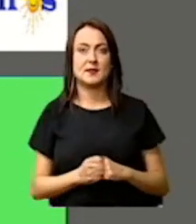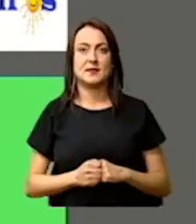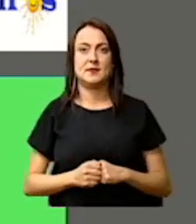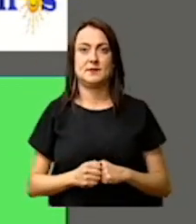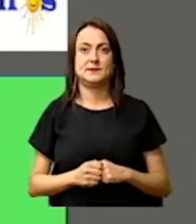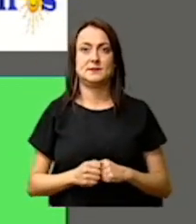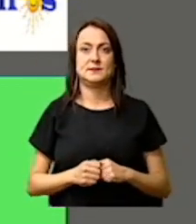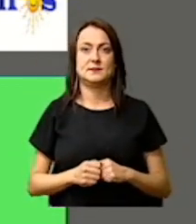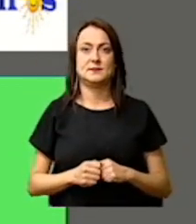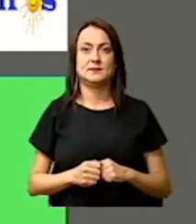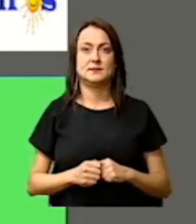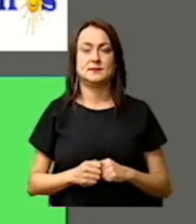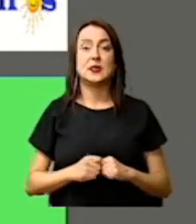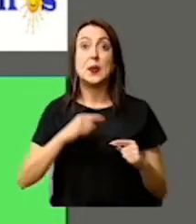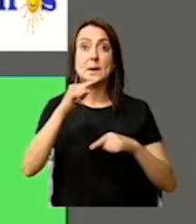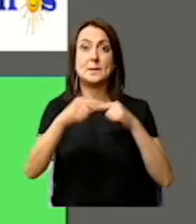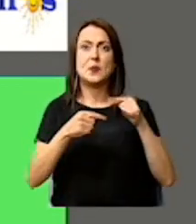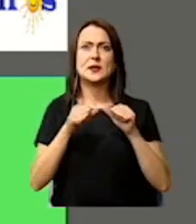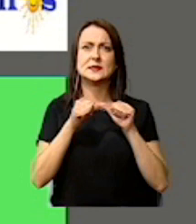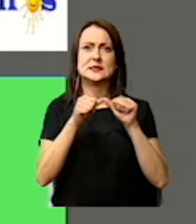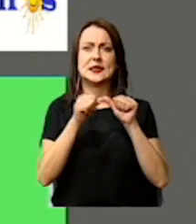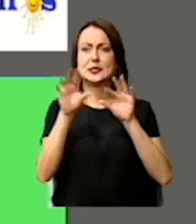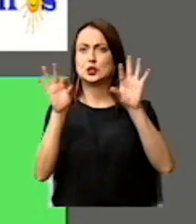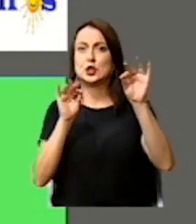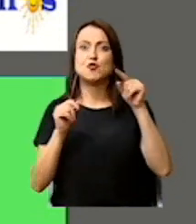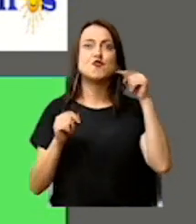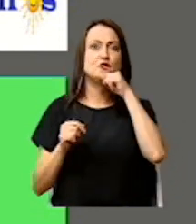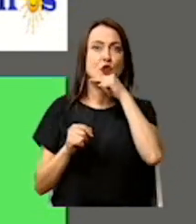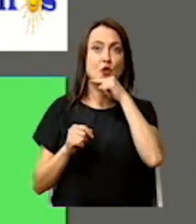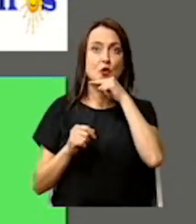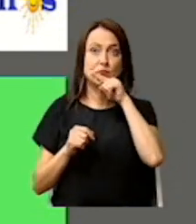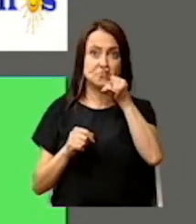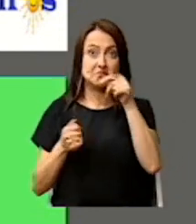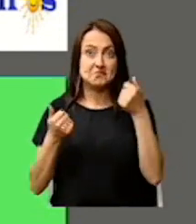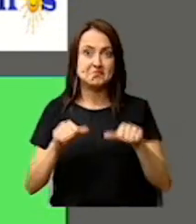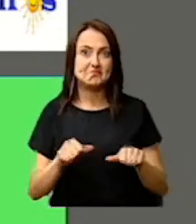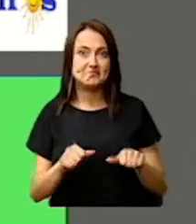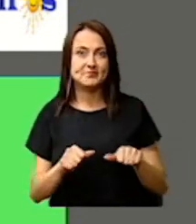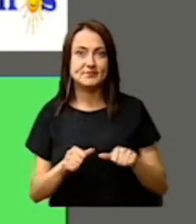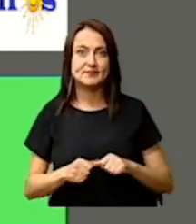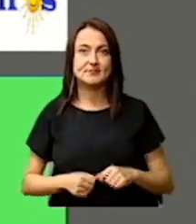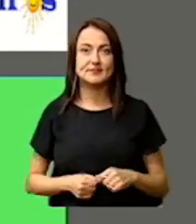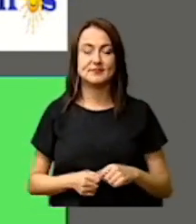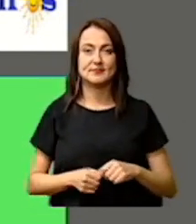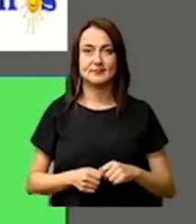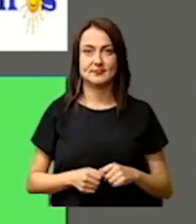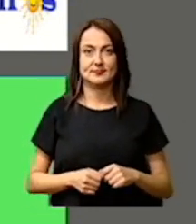bien. Voy a seguir escogiendo el rojo, ¿qué les parece?